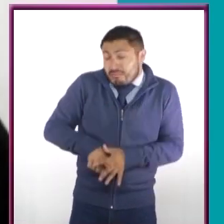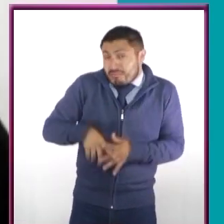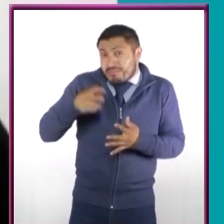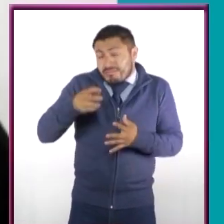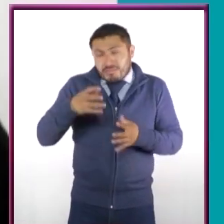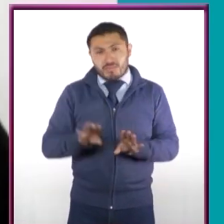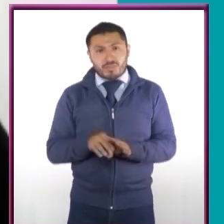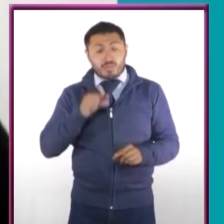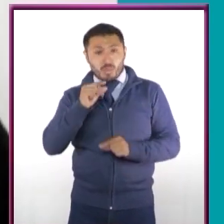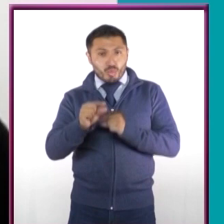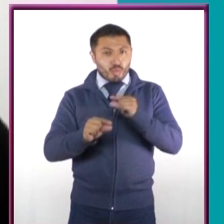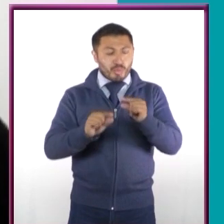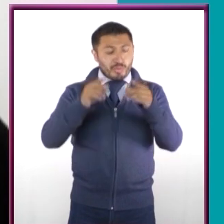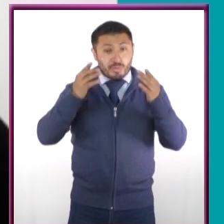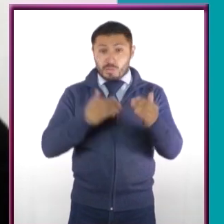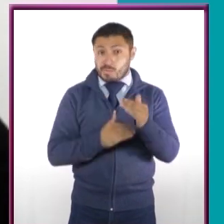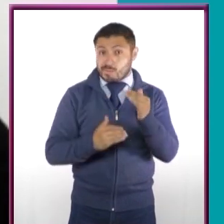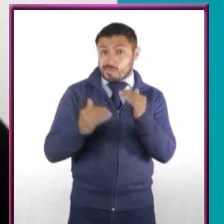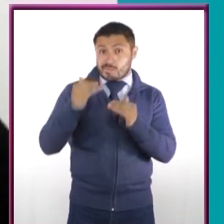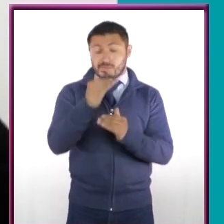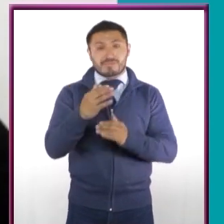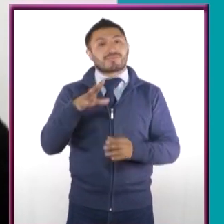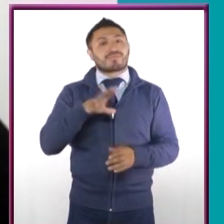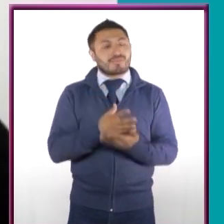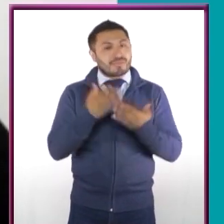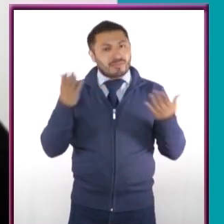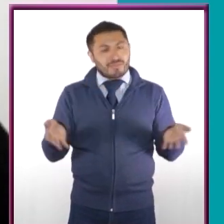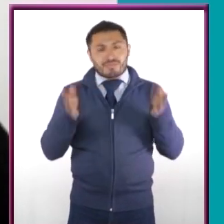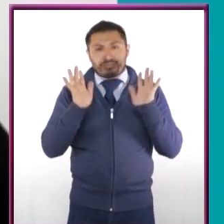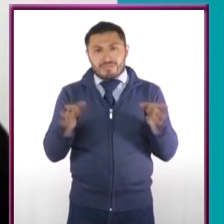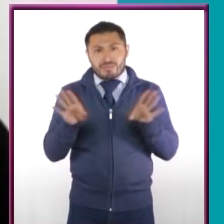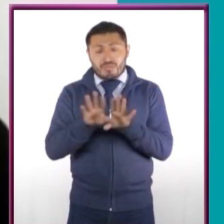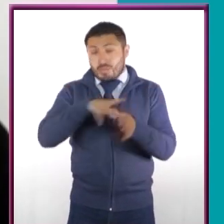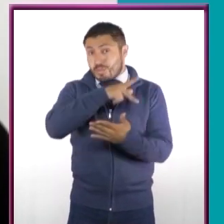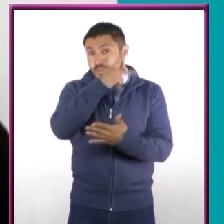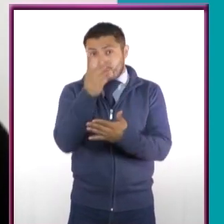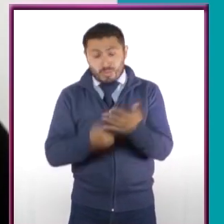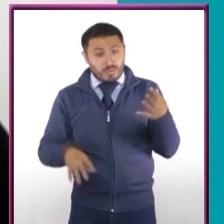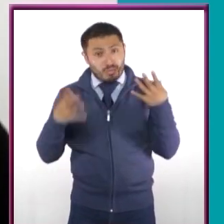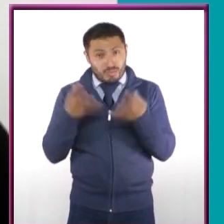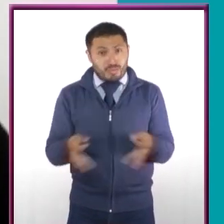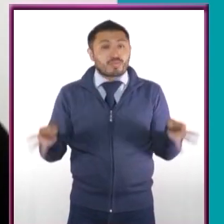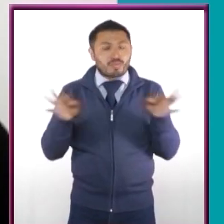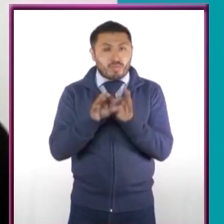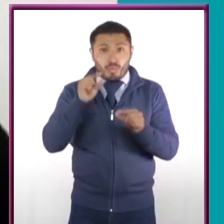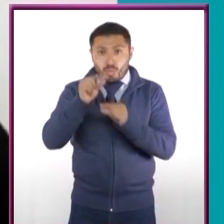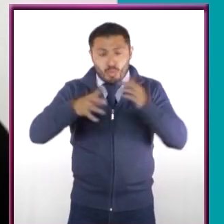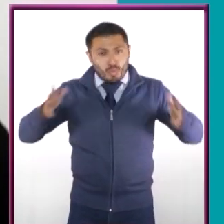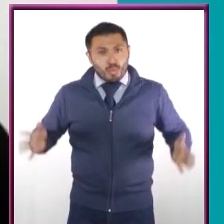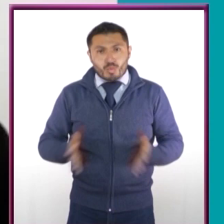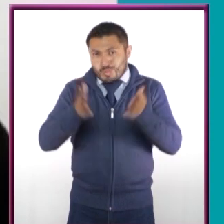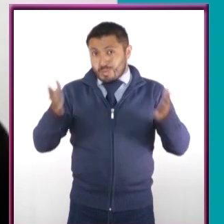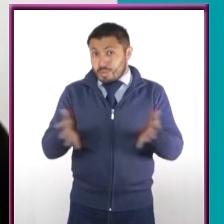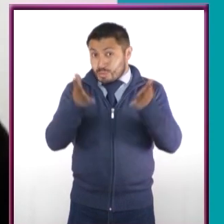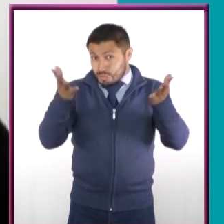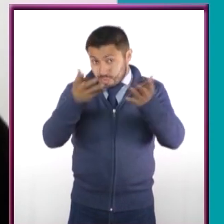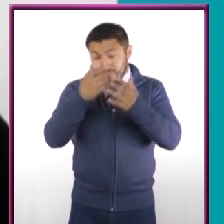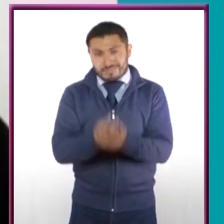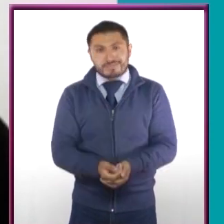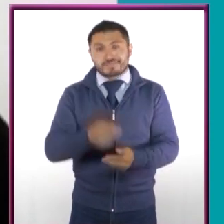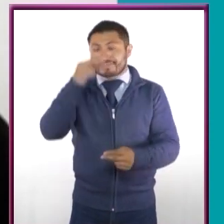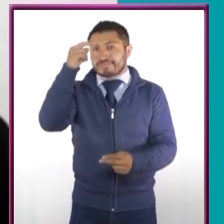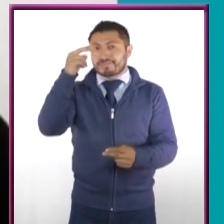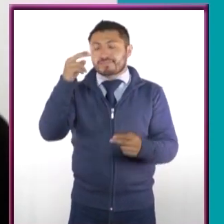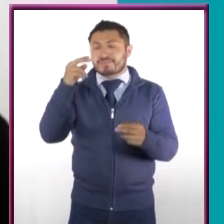y actualmente, pues digamos, ya que estamos siendo formados como un programa y el programa se ha fortalecido ya creciendo,